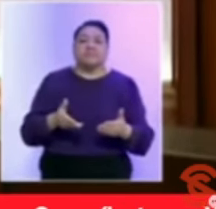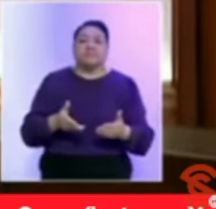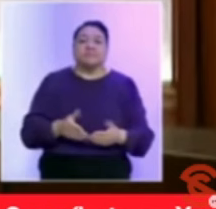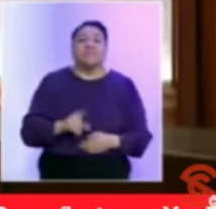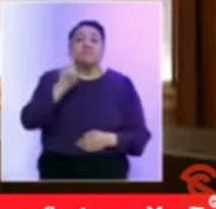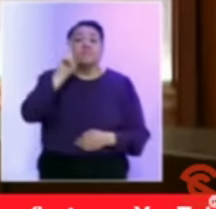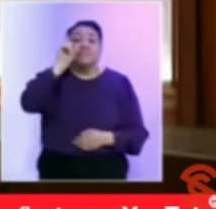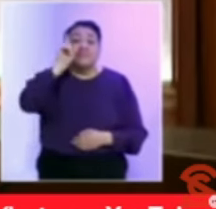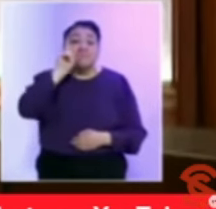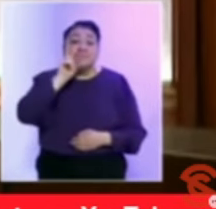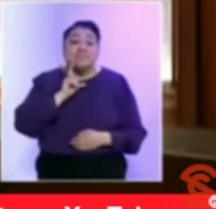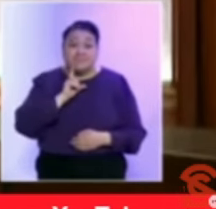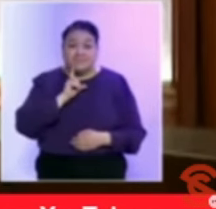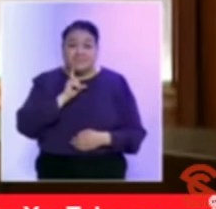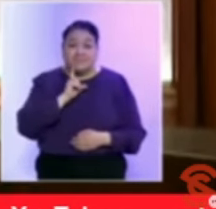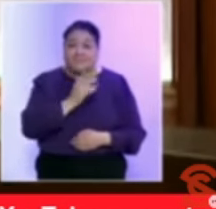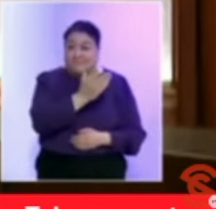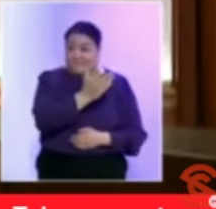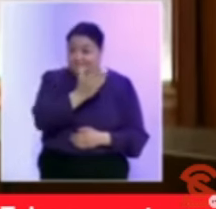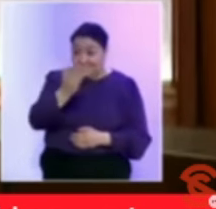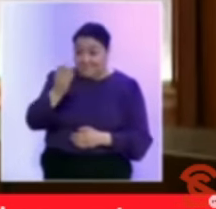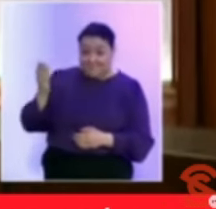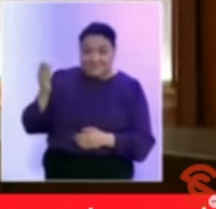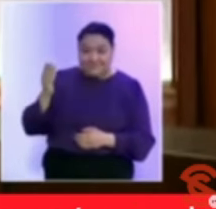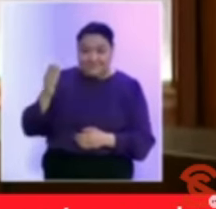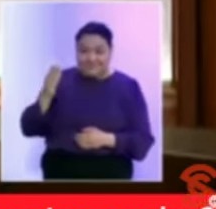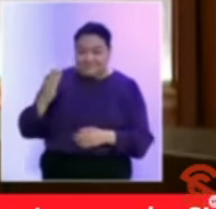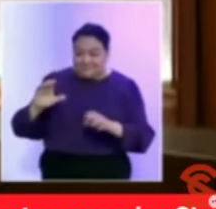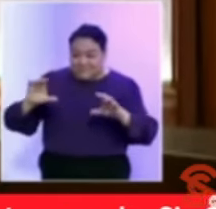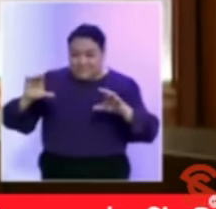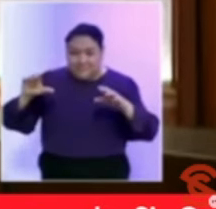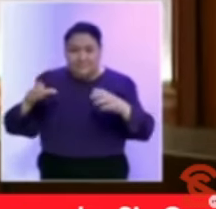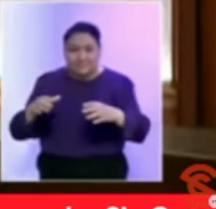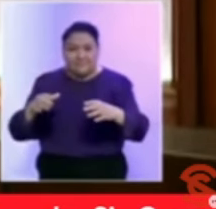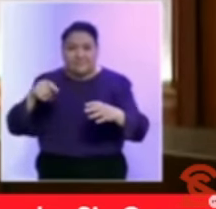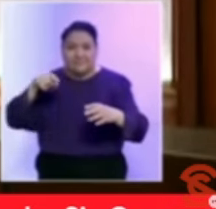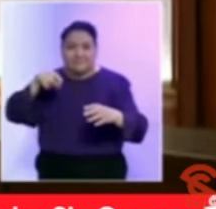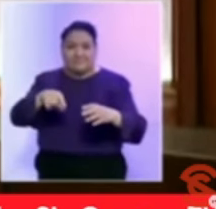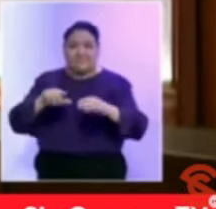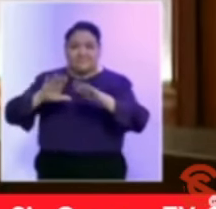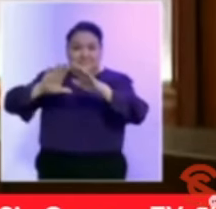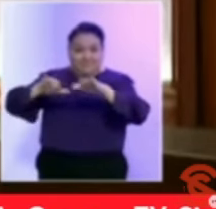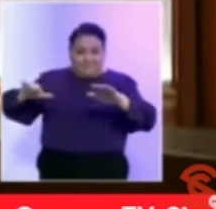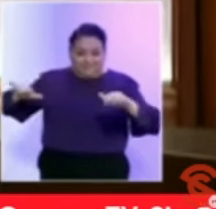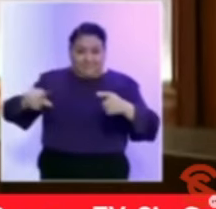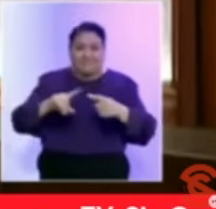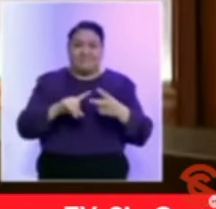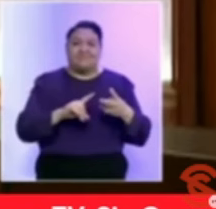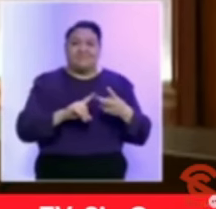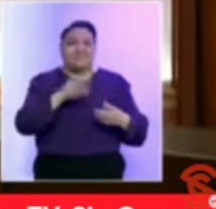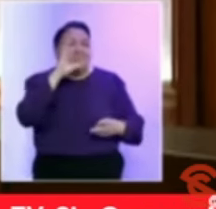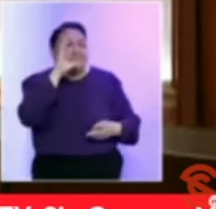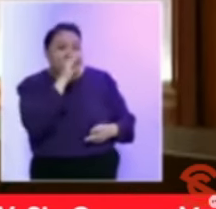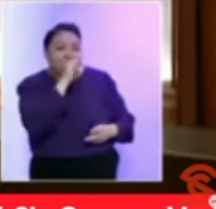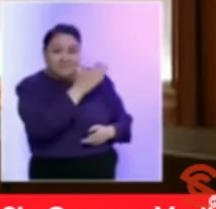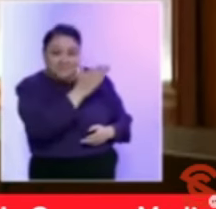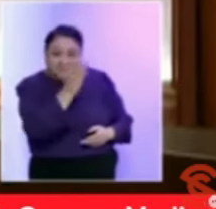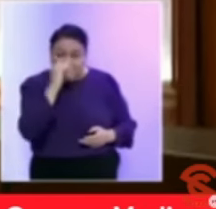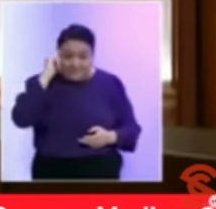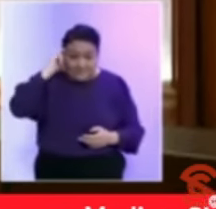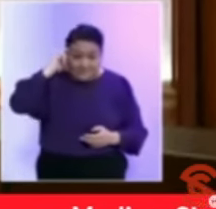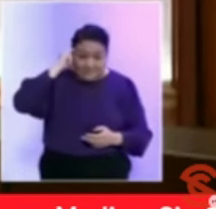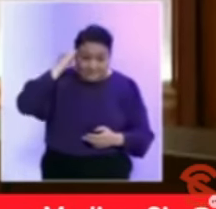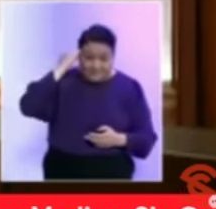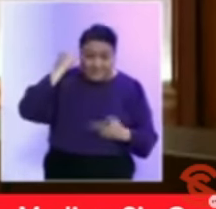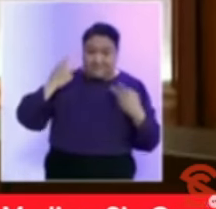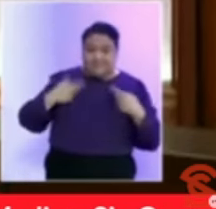mujeres representantes de las comunidades del mar afromexicanas indígenas